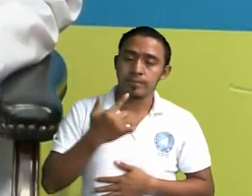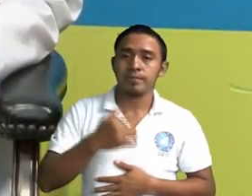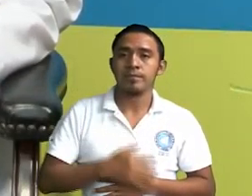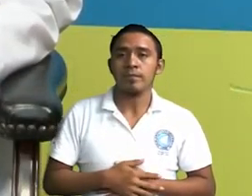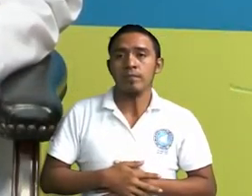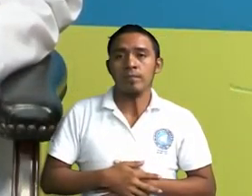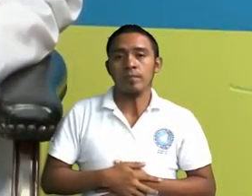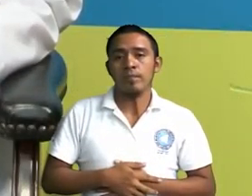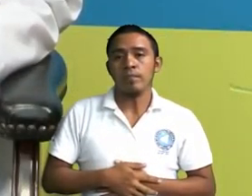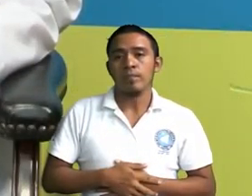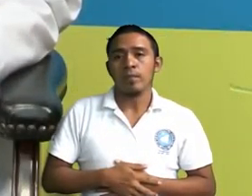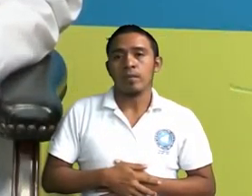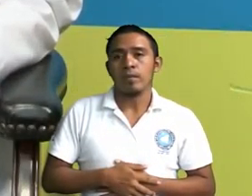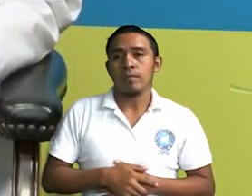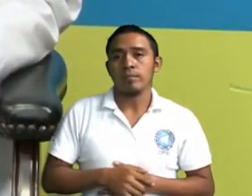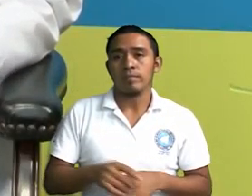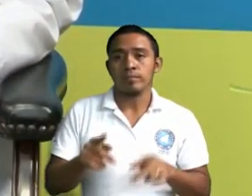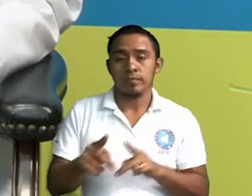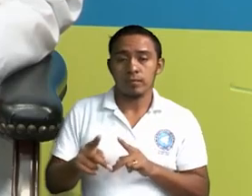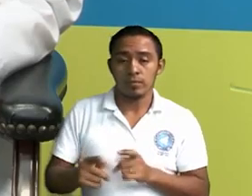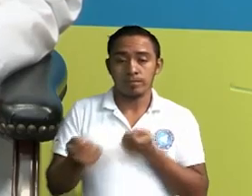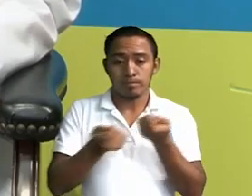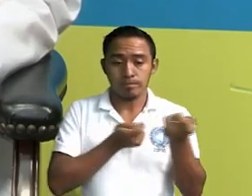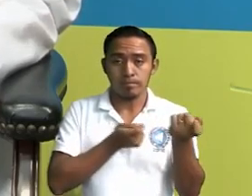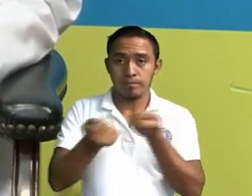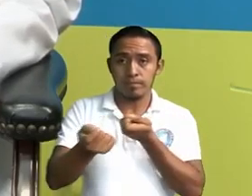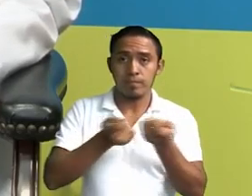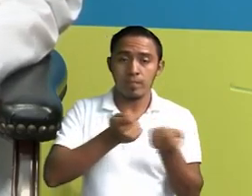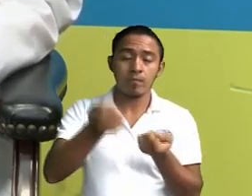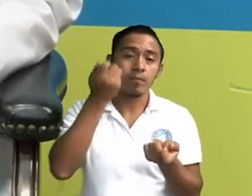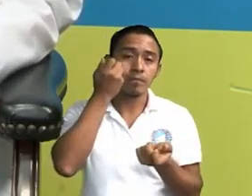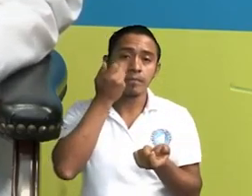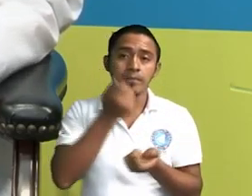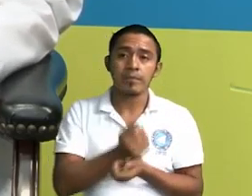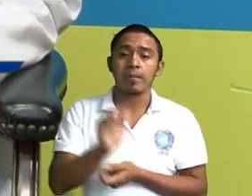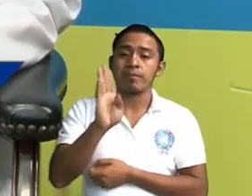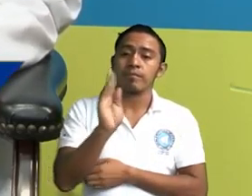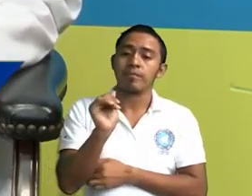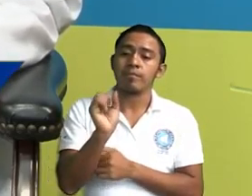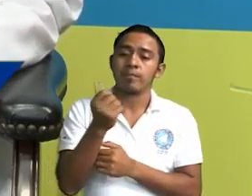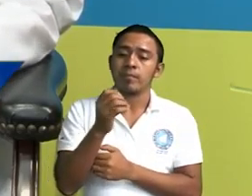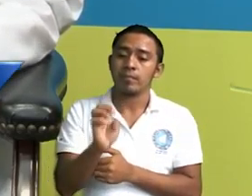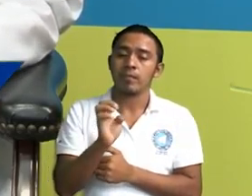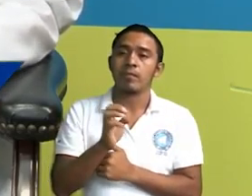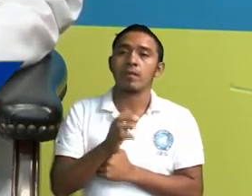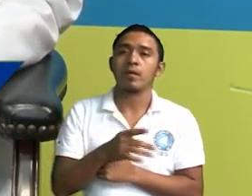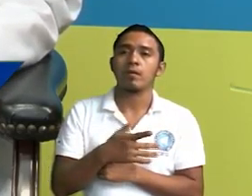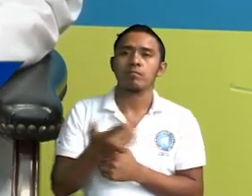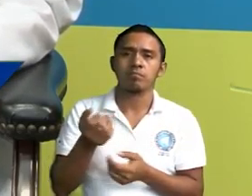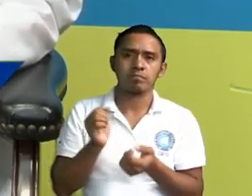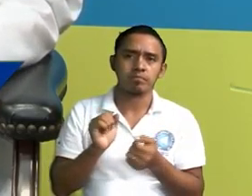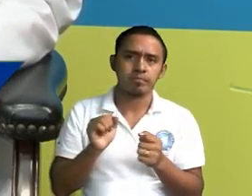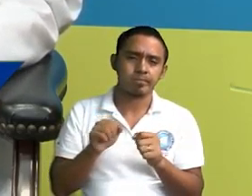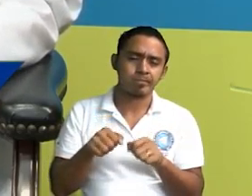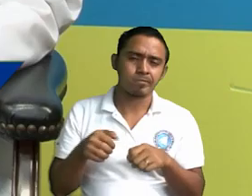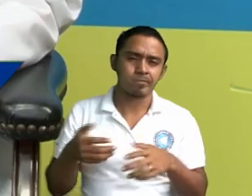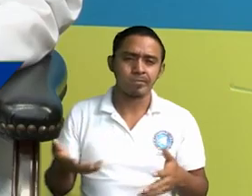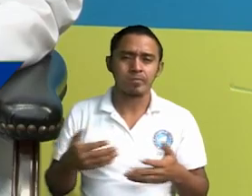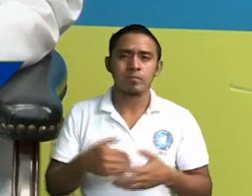paciente que está manejado y que su patología de base está controlada y lo podemos manejar